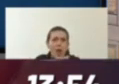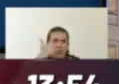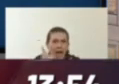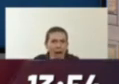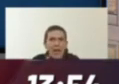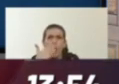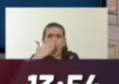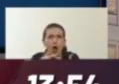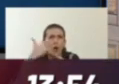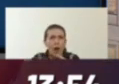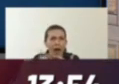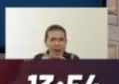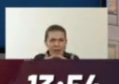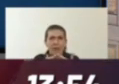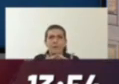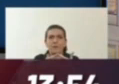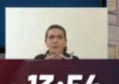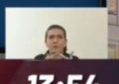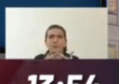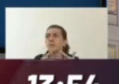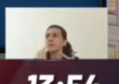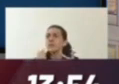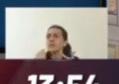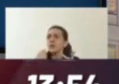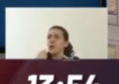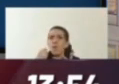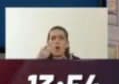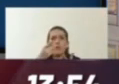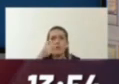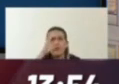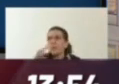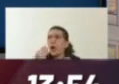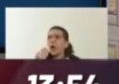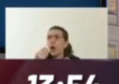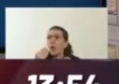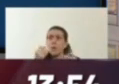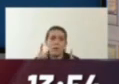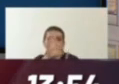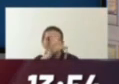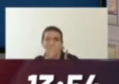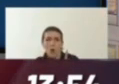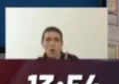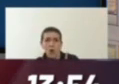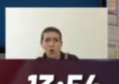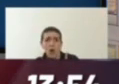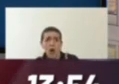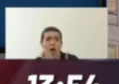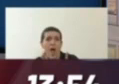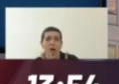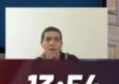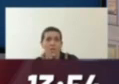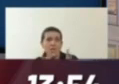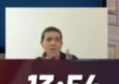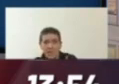ver claramente en Córdoba. ¿Cómo se explica esto? Bueno, esta es la conformación del país que nos dimos. Un país